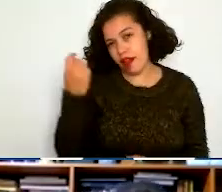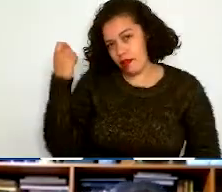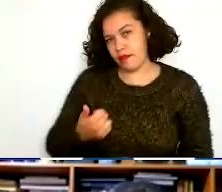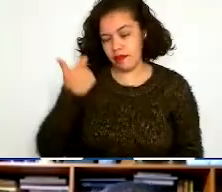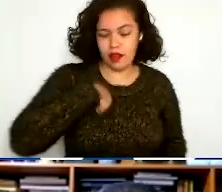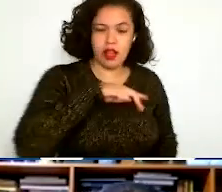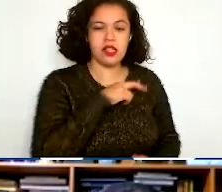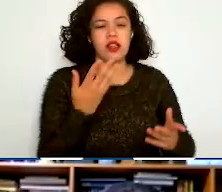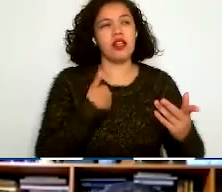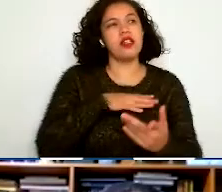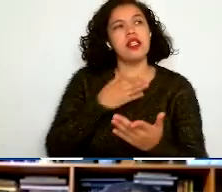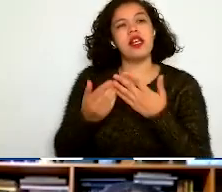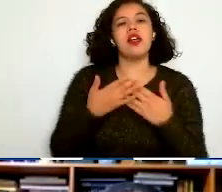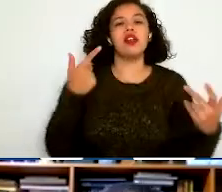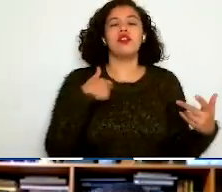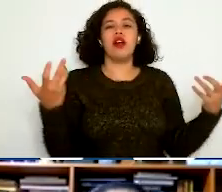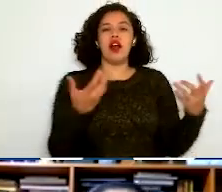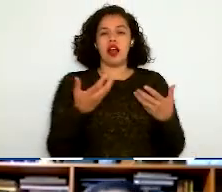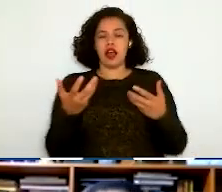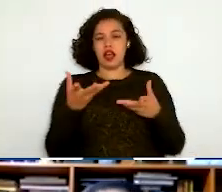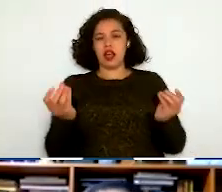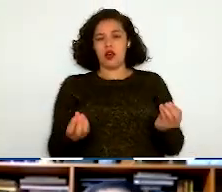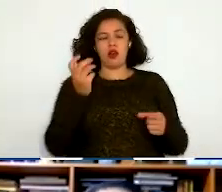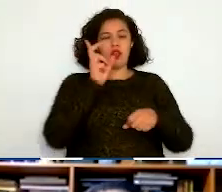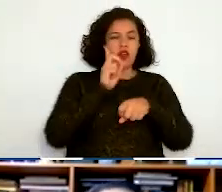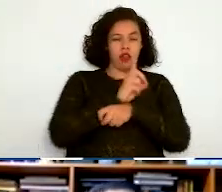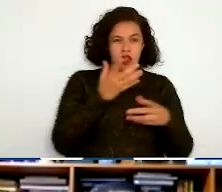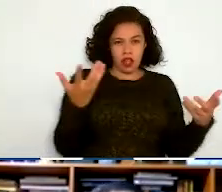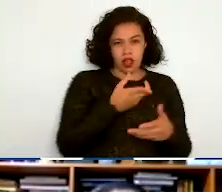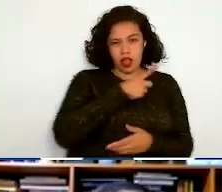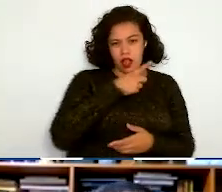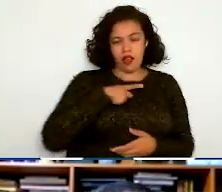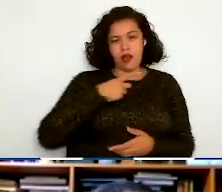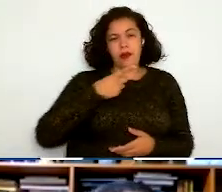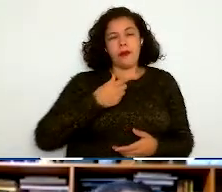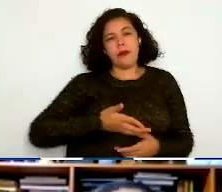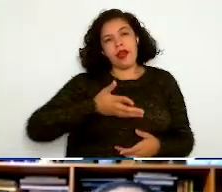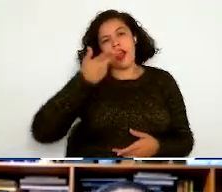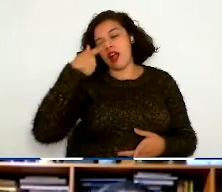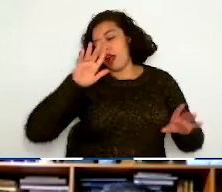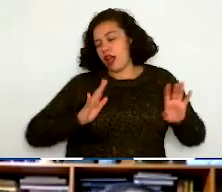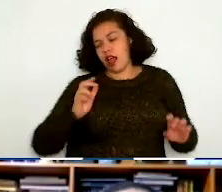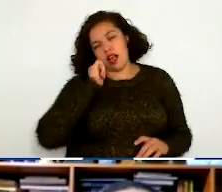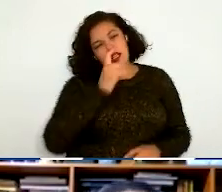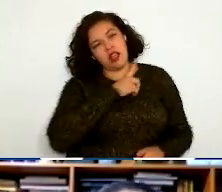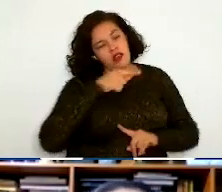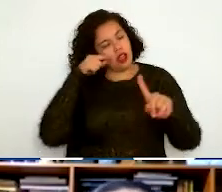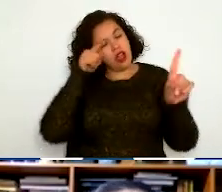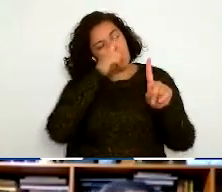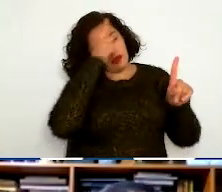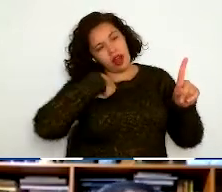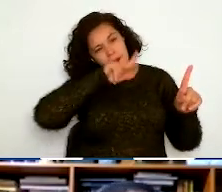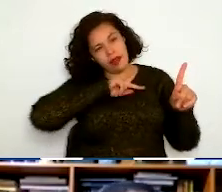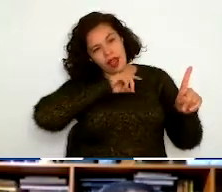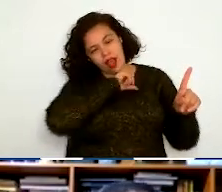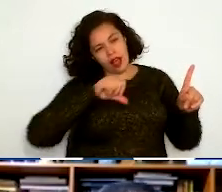acciones que yo realice o efectúe todos los días tienen que tener esta connotación. Va con la intención de mejorar esa